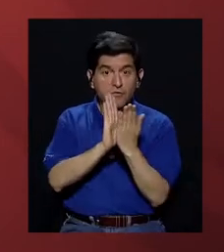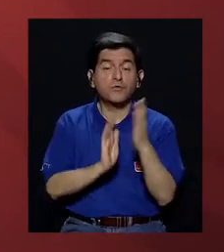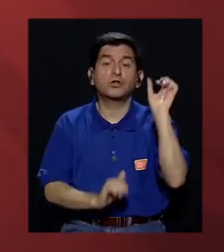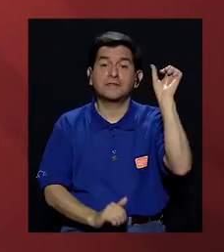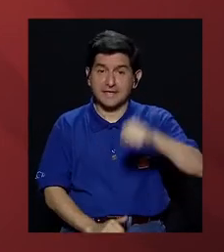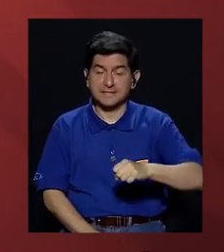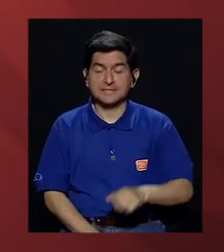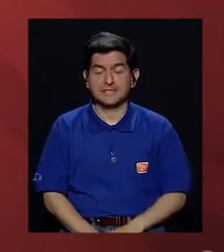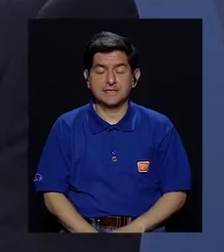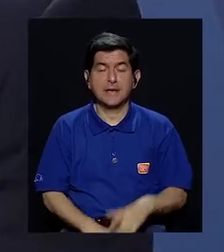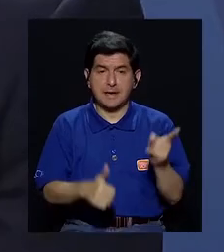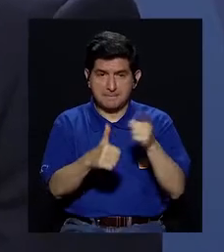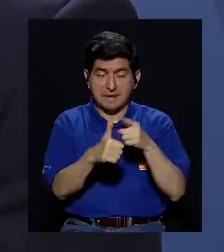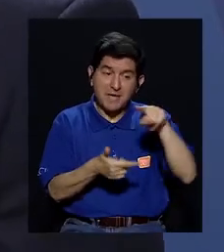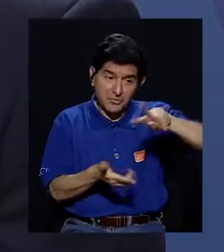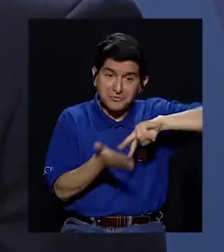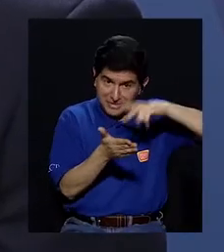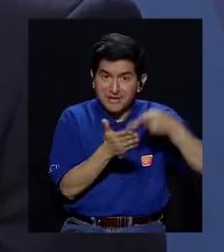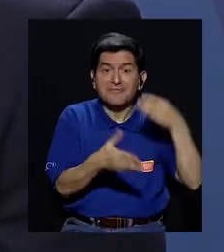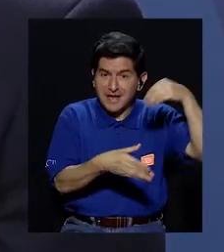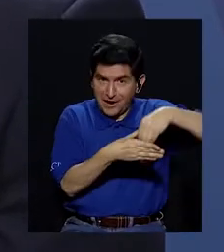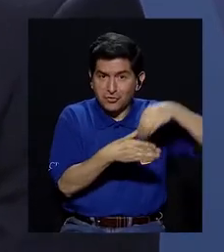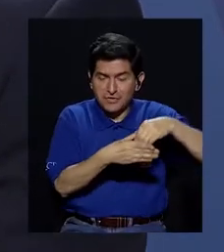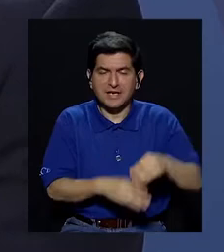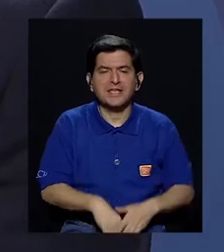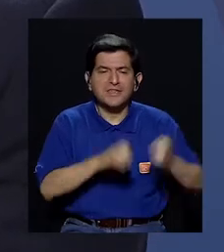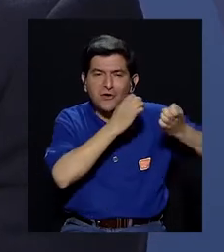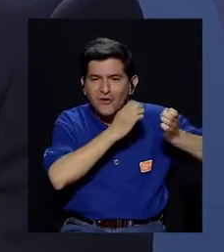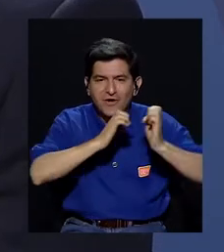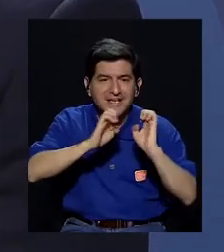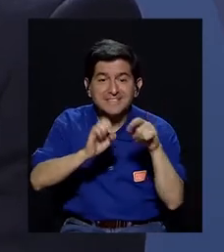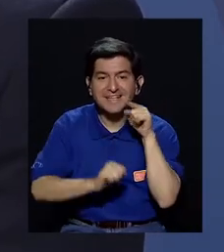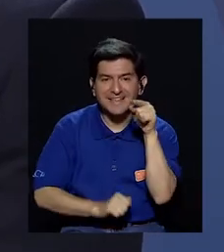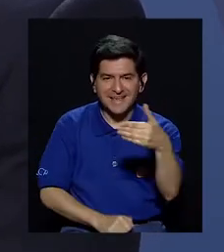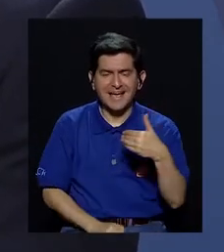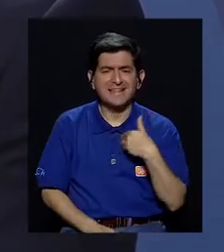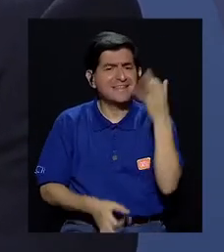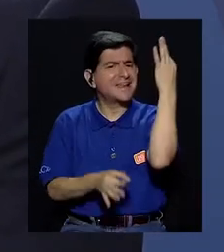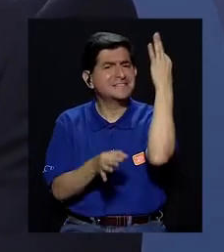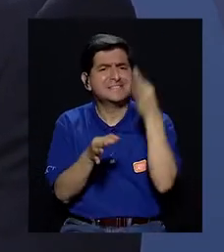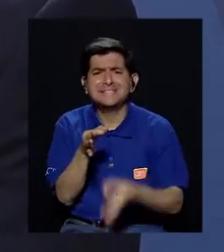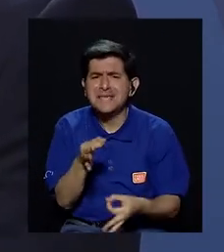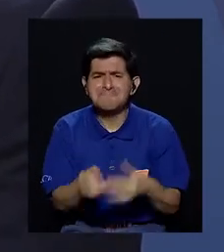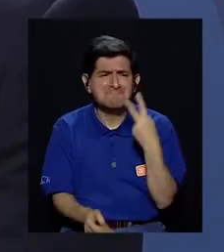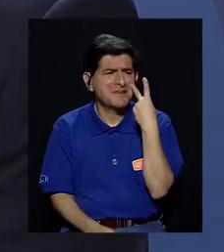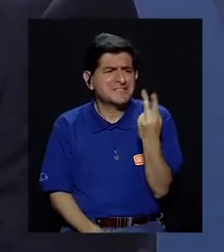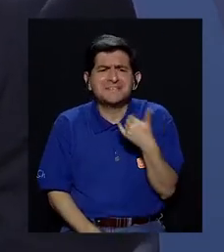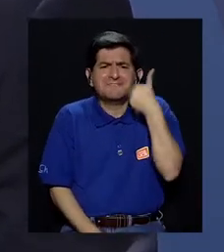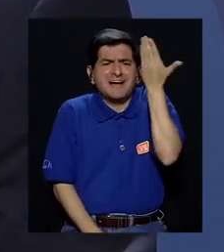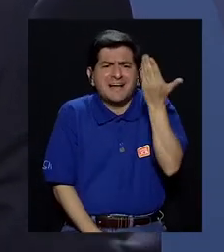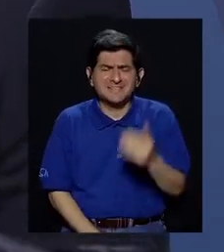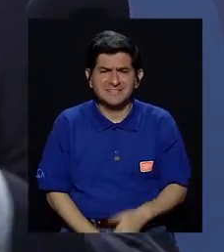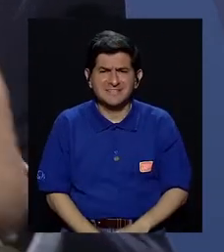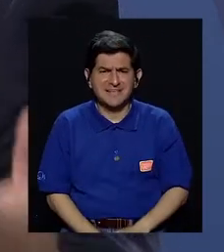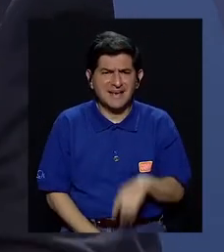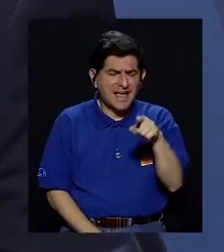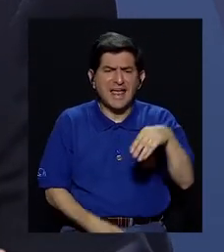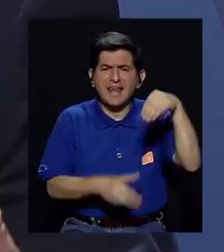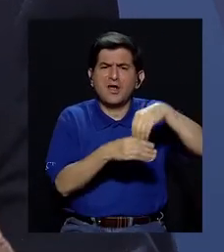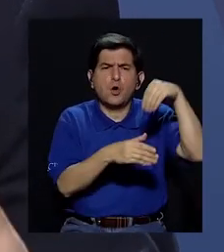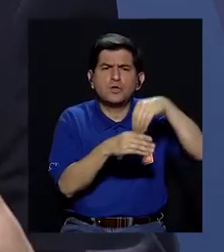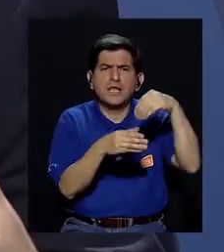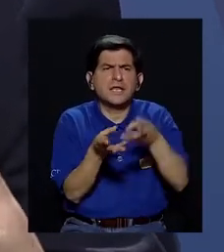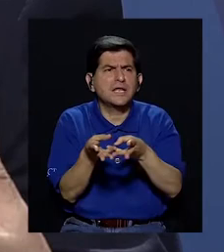exacto pero eso primero eso no deja de ser contenido y la estrategia con diego es muy sencilla es muy fácil de ver él genera